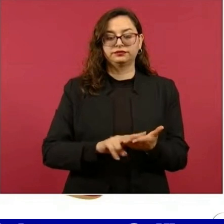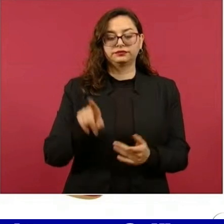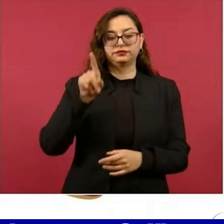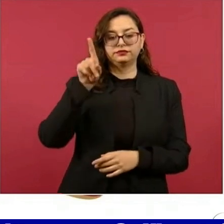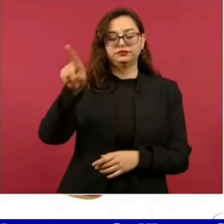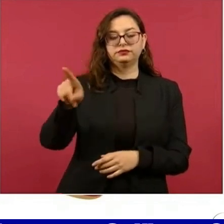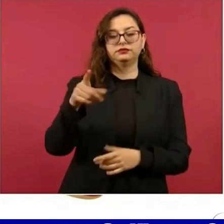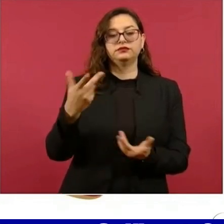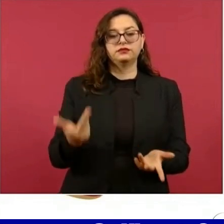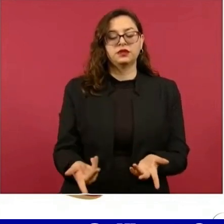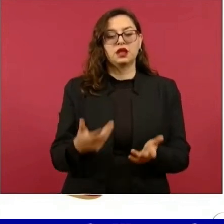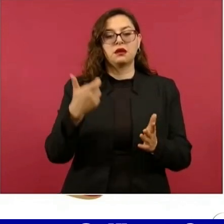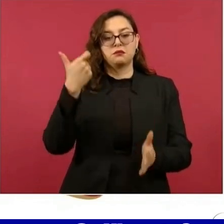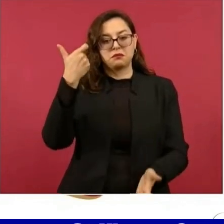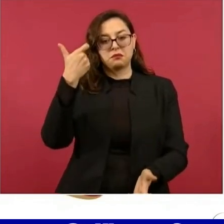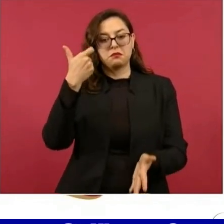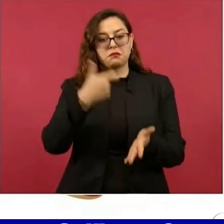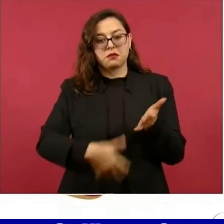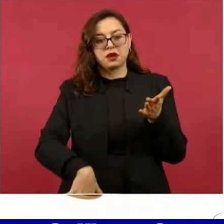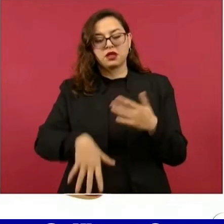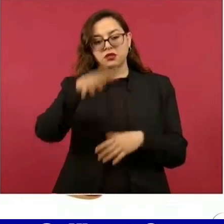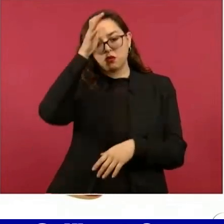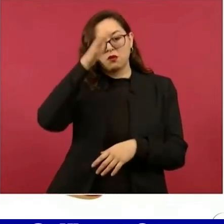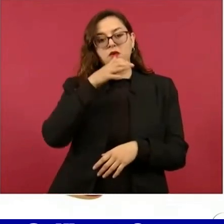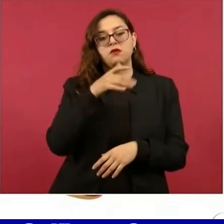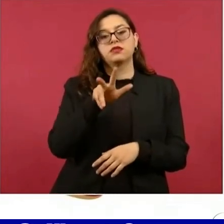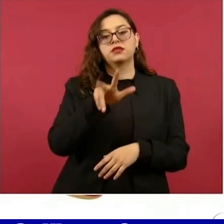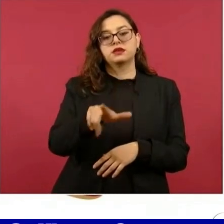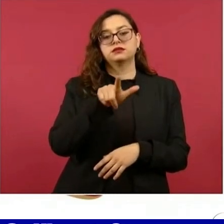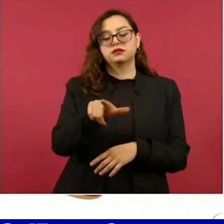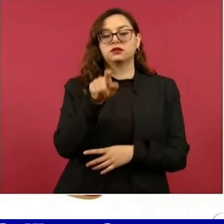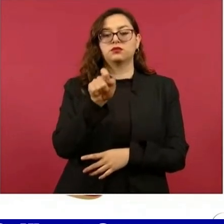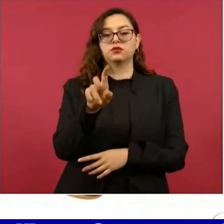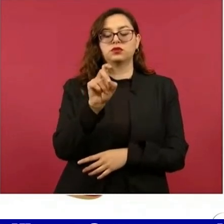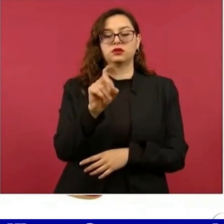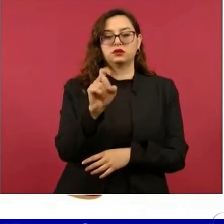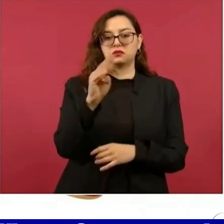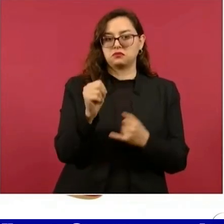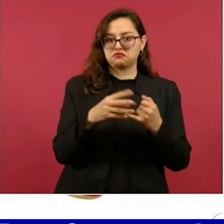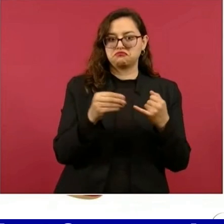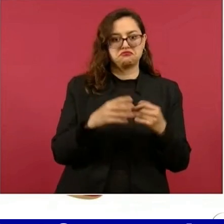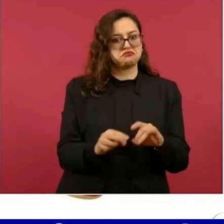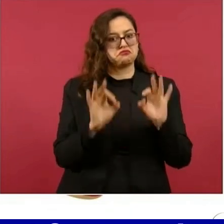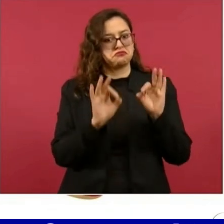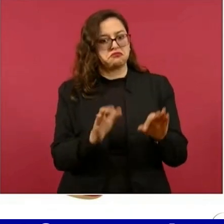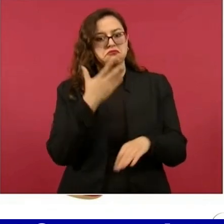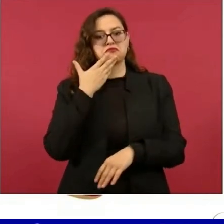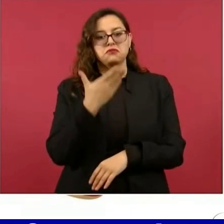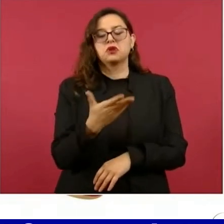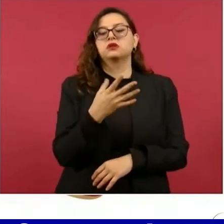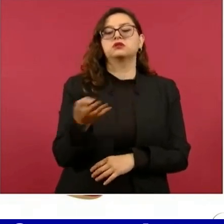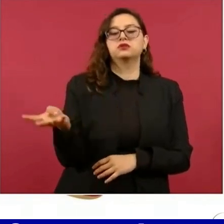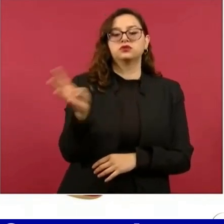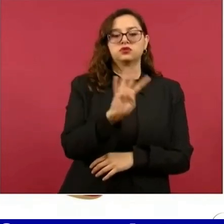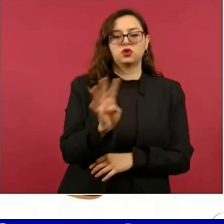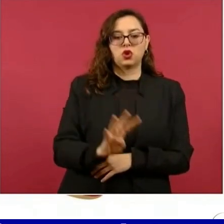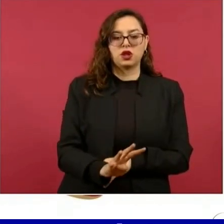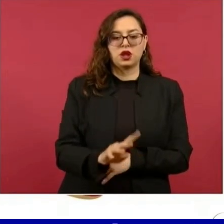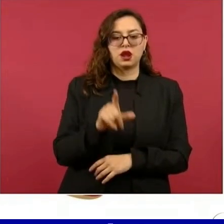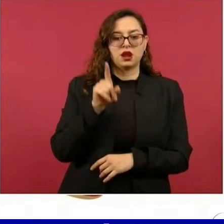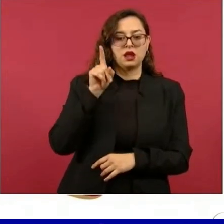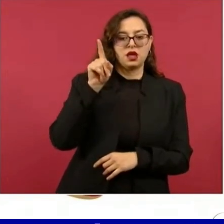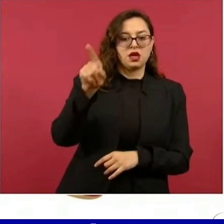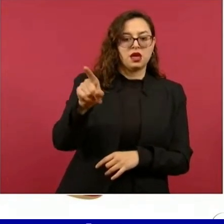Cargo Gas, 17 pesos con 39 centavos, muy buen precio. Y de Soriana, 20 pesos con